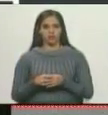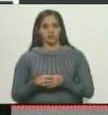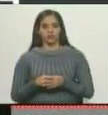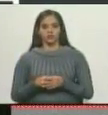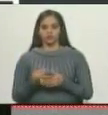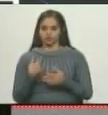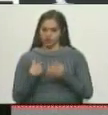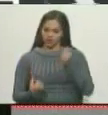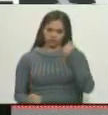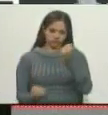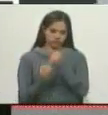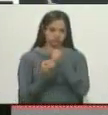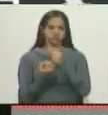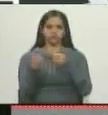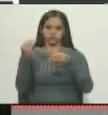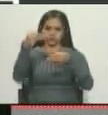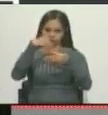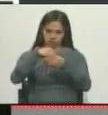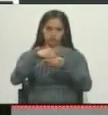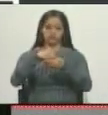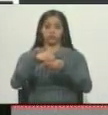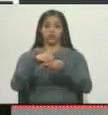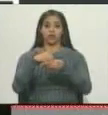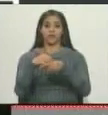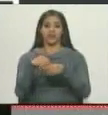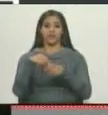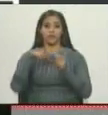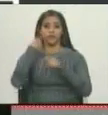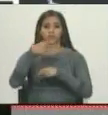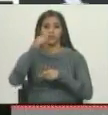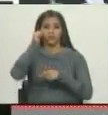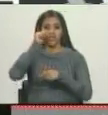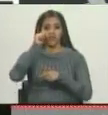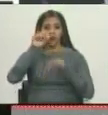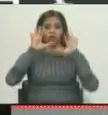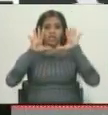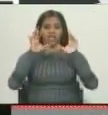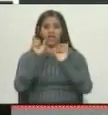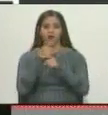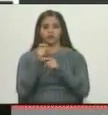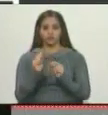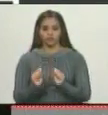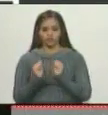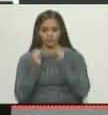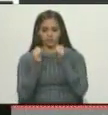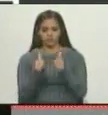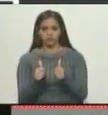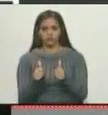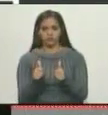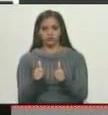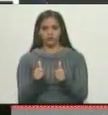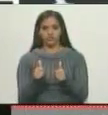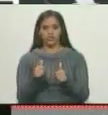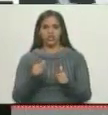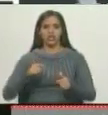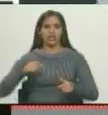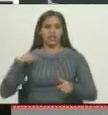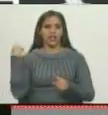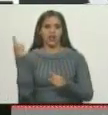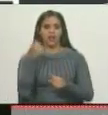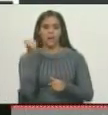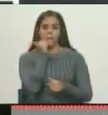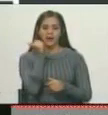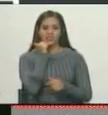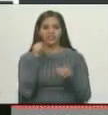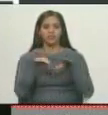sumo para el próximo sábado 10 de agosto arrancar una gran jornada de protesta